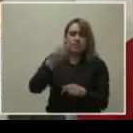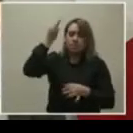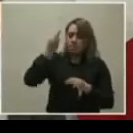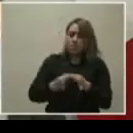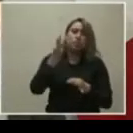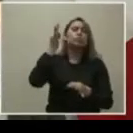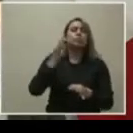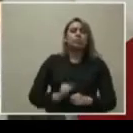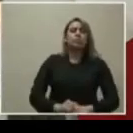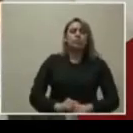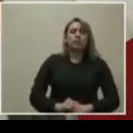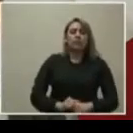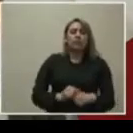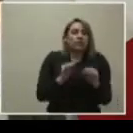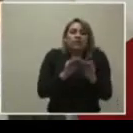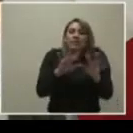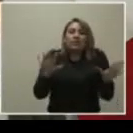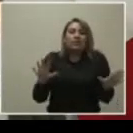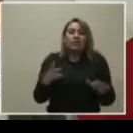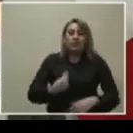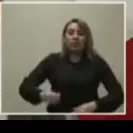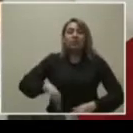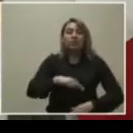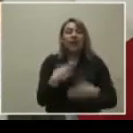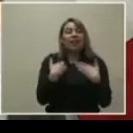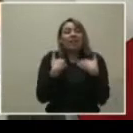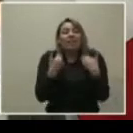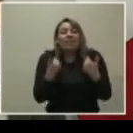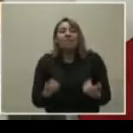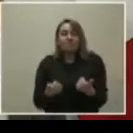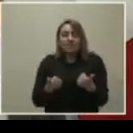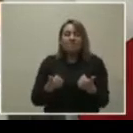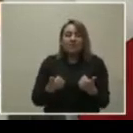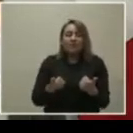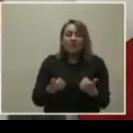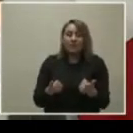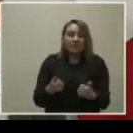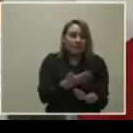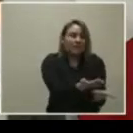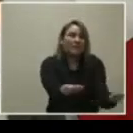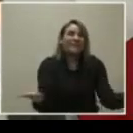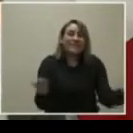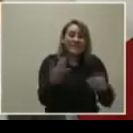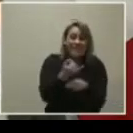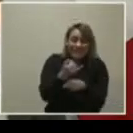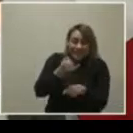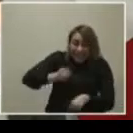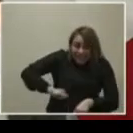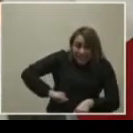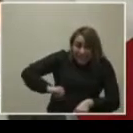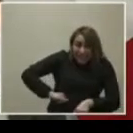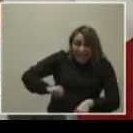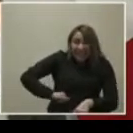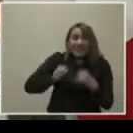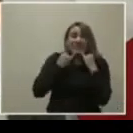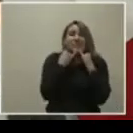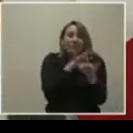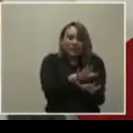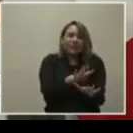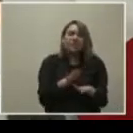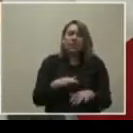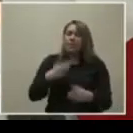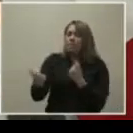puntual. Y desde luego no comprendemos que para ustedes es de mucho interés específicamente el dato, y en su caso se les dará a